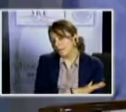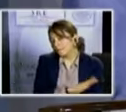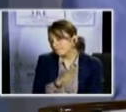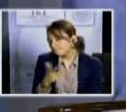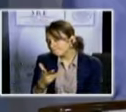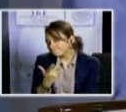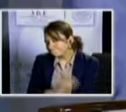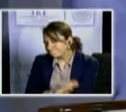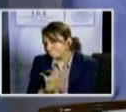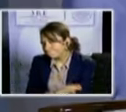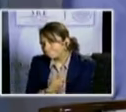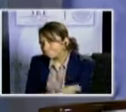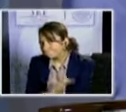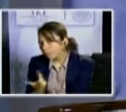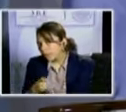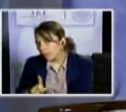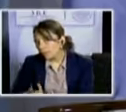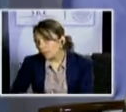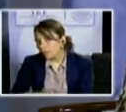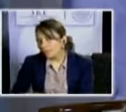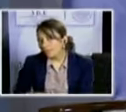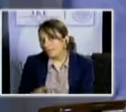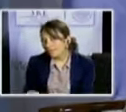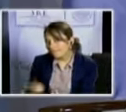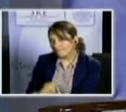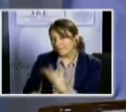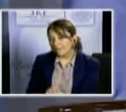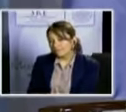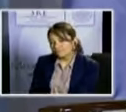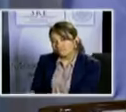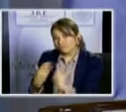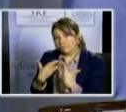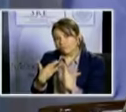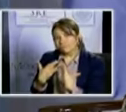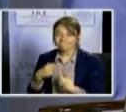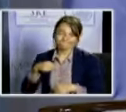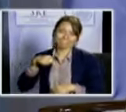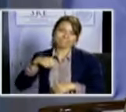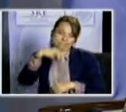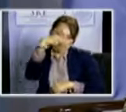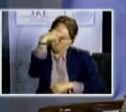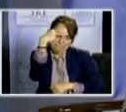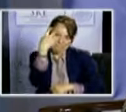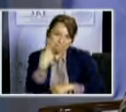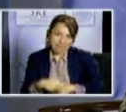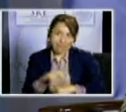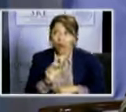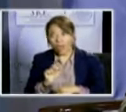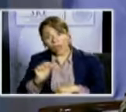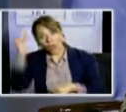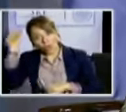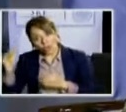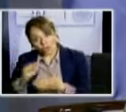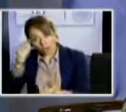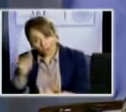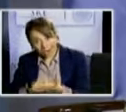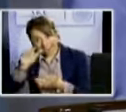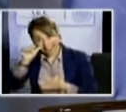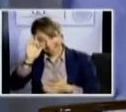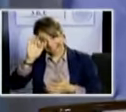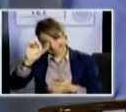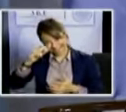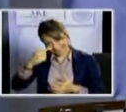está consumiendo en Estados Unidos? De México, porque no va a llegar de Afganistán. Entonces, o de Pakistán, donde tradicionalmente